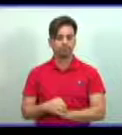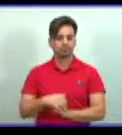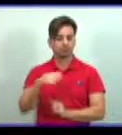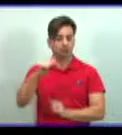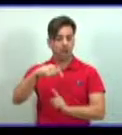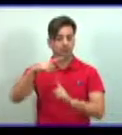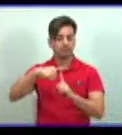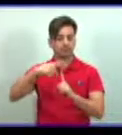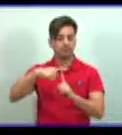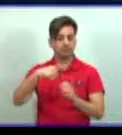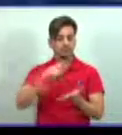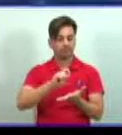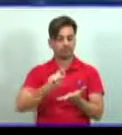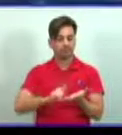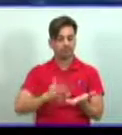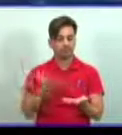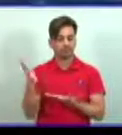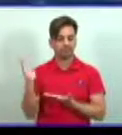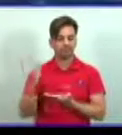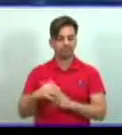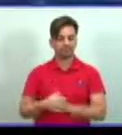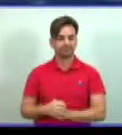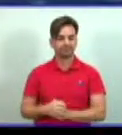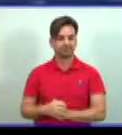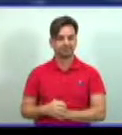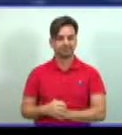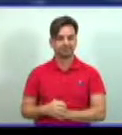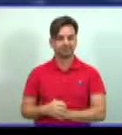actividad independiente.